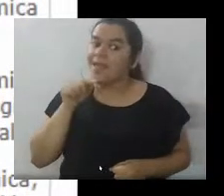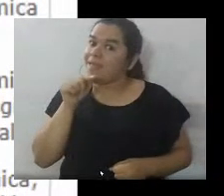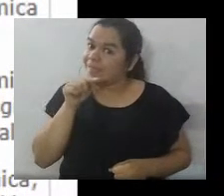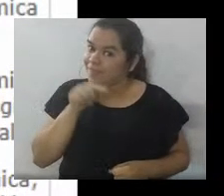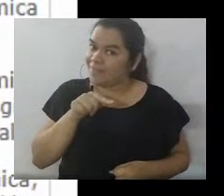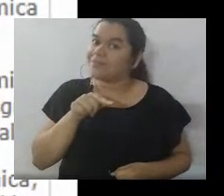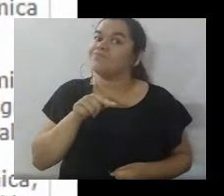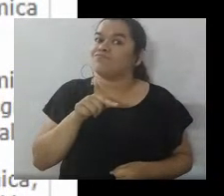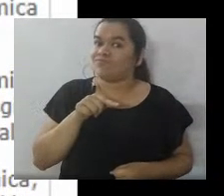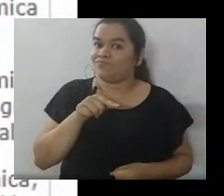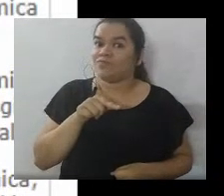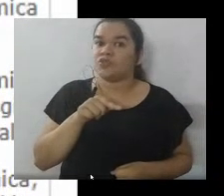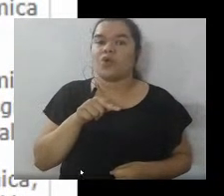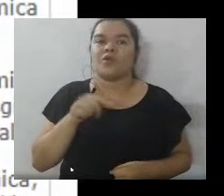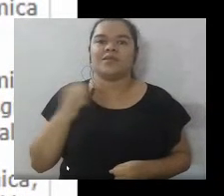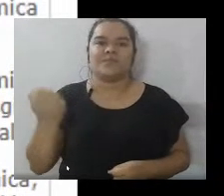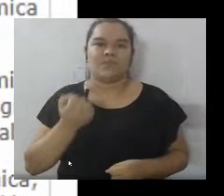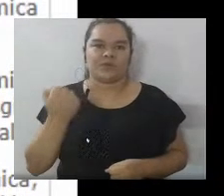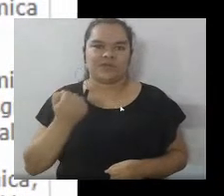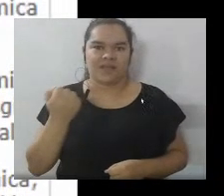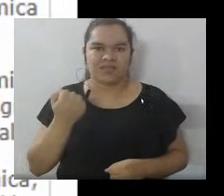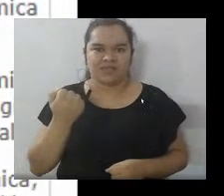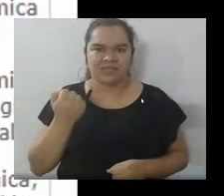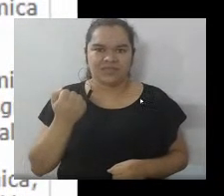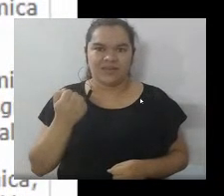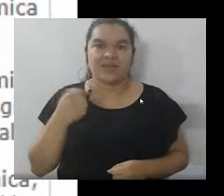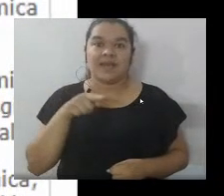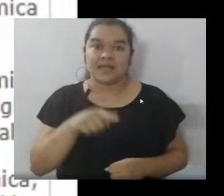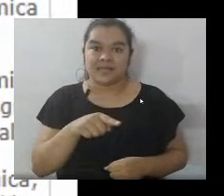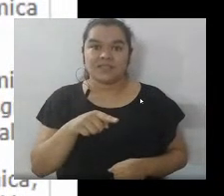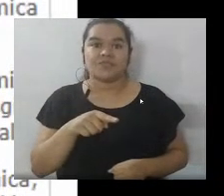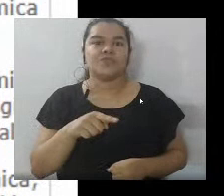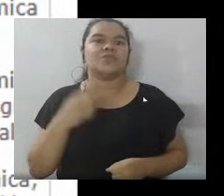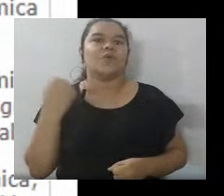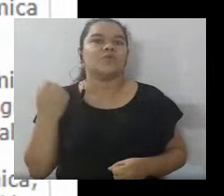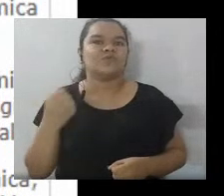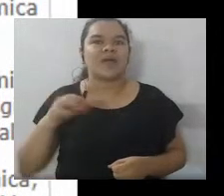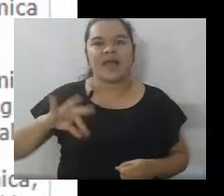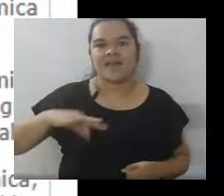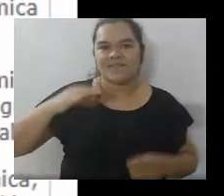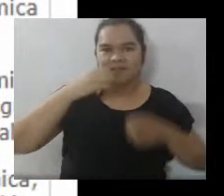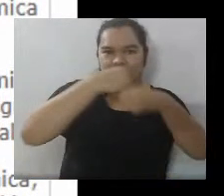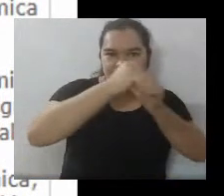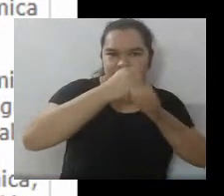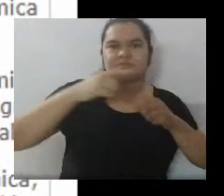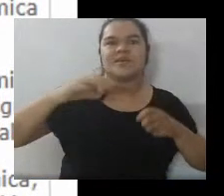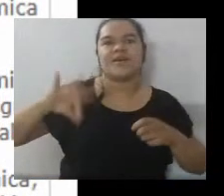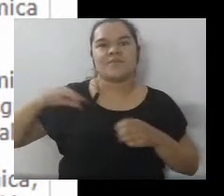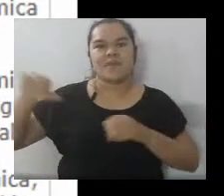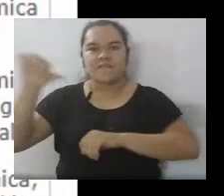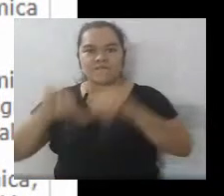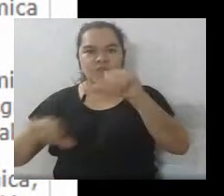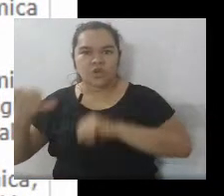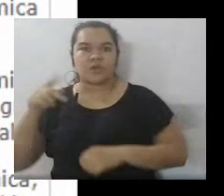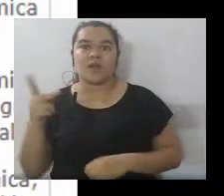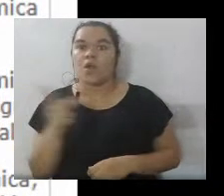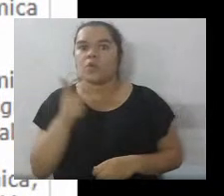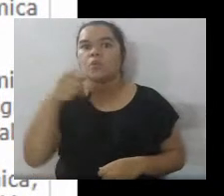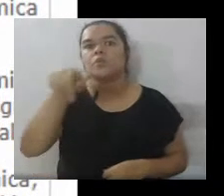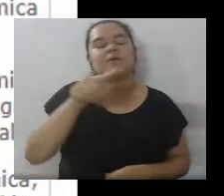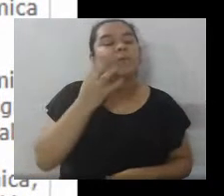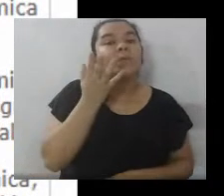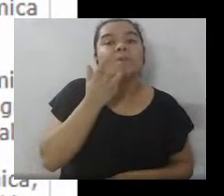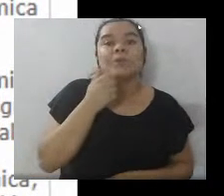y biología son dos asignaturas o dos áreas, digamos, dentro de lo que es nuestra carrera, que claramente les tiene que gustar. Esa